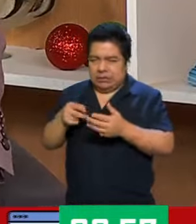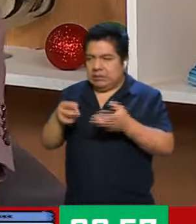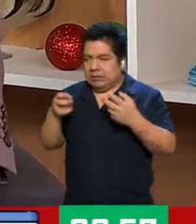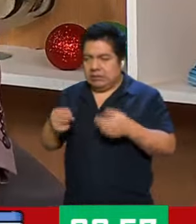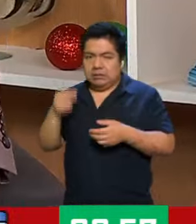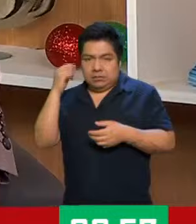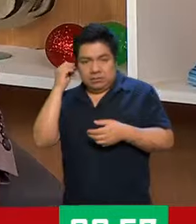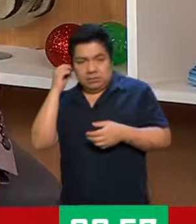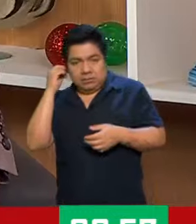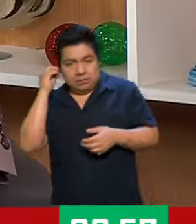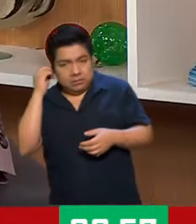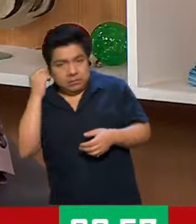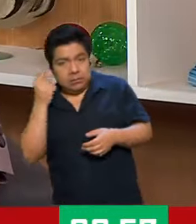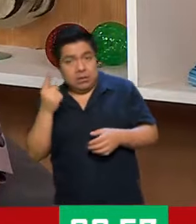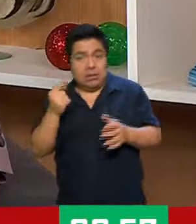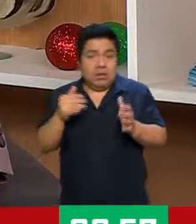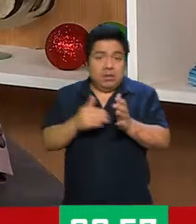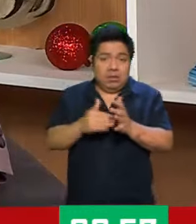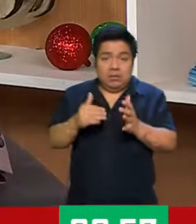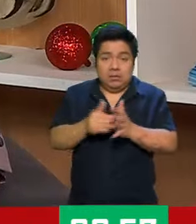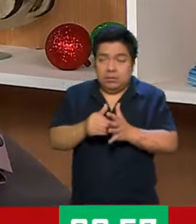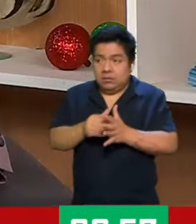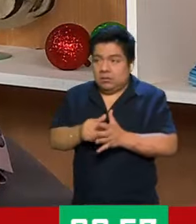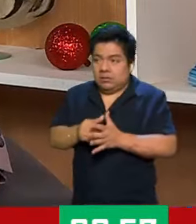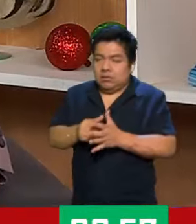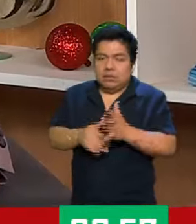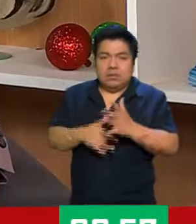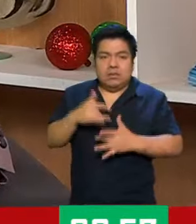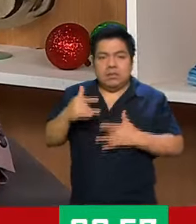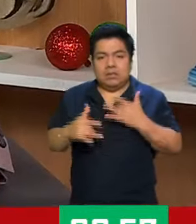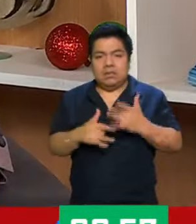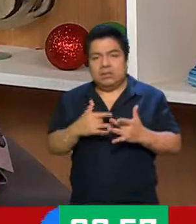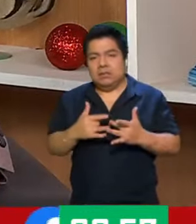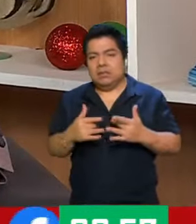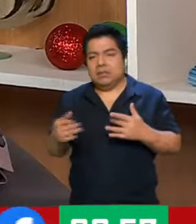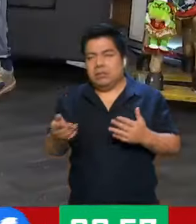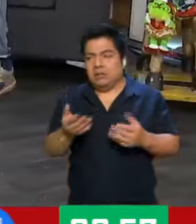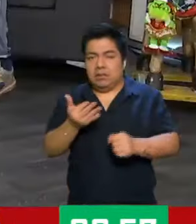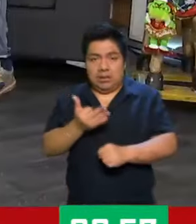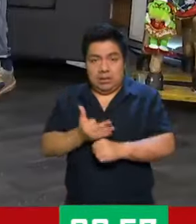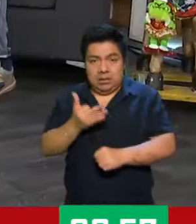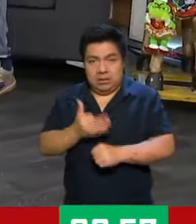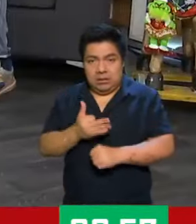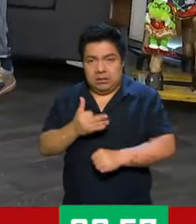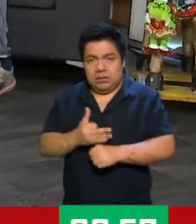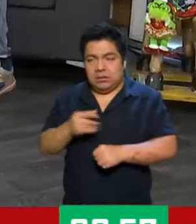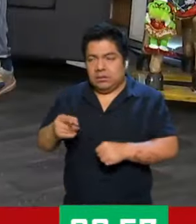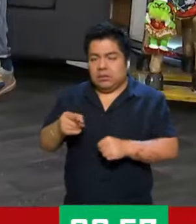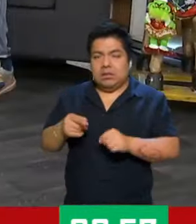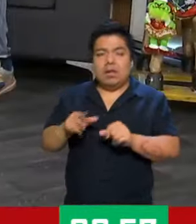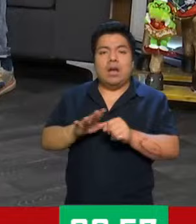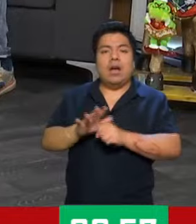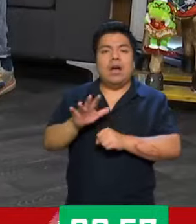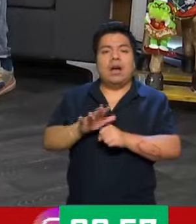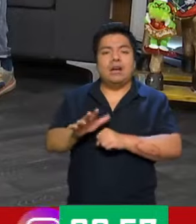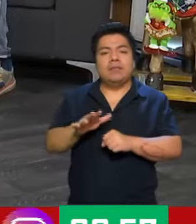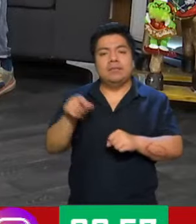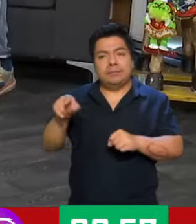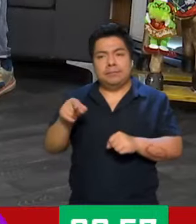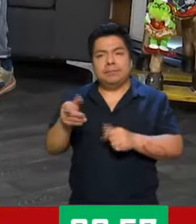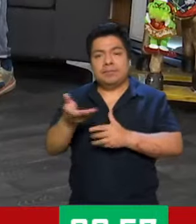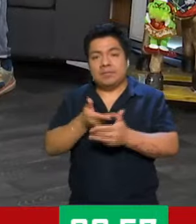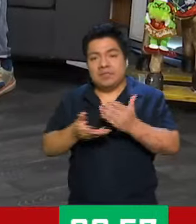millón de personas. Y es generar el terror. Una de las disposiciones que quieren echar abajo es que el